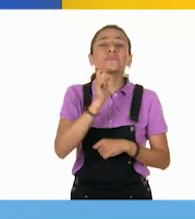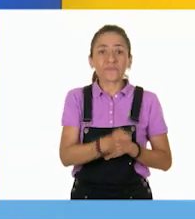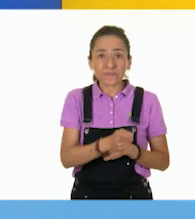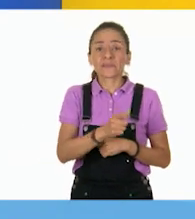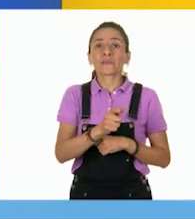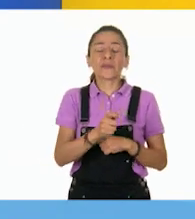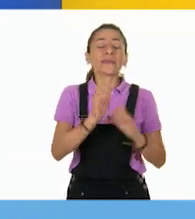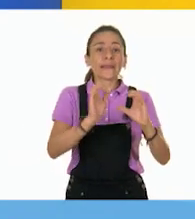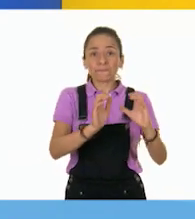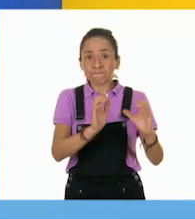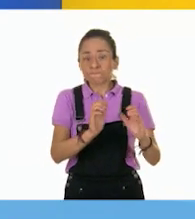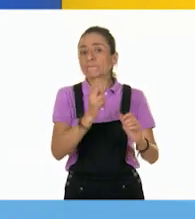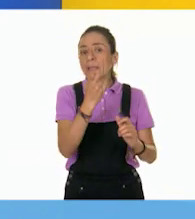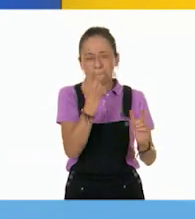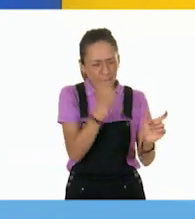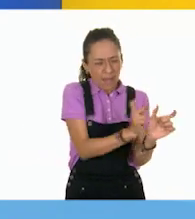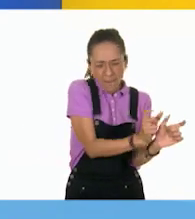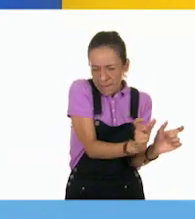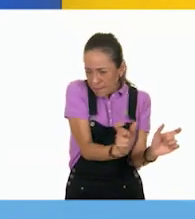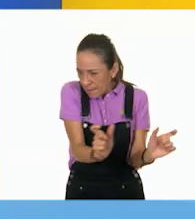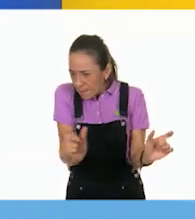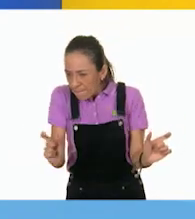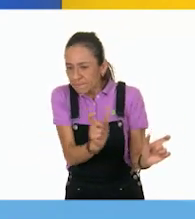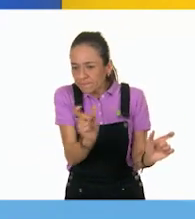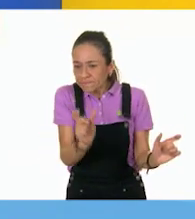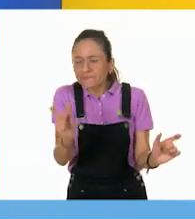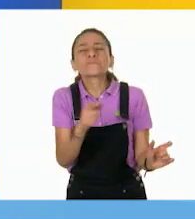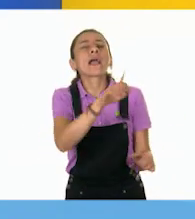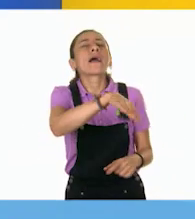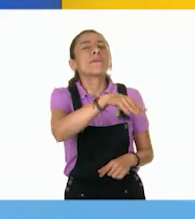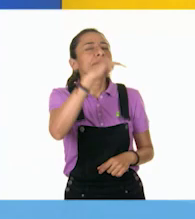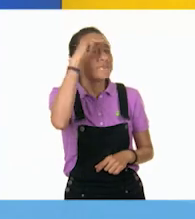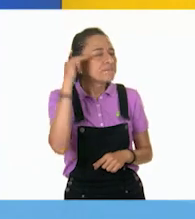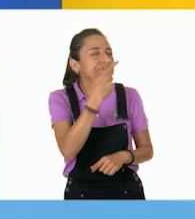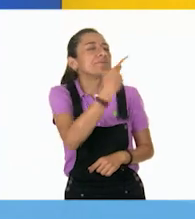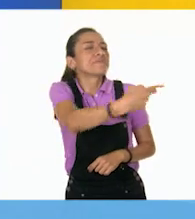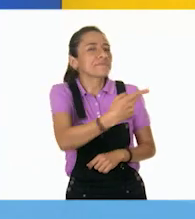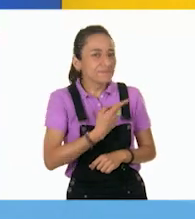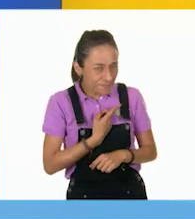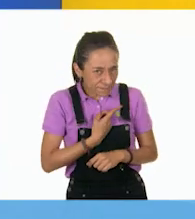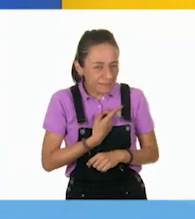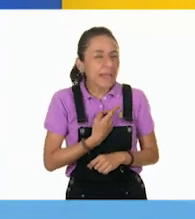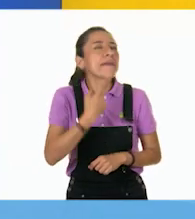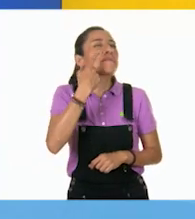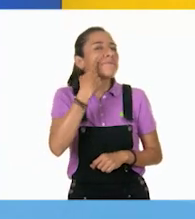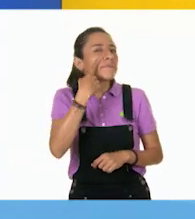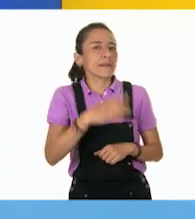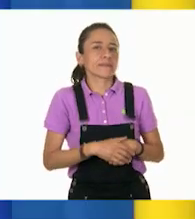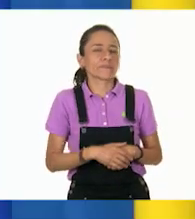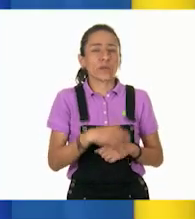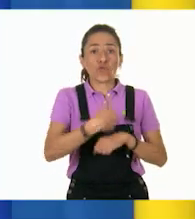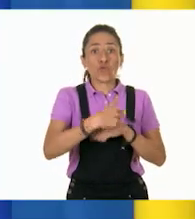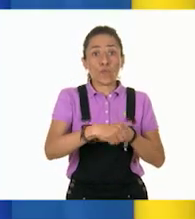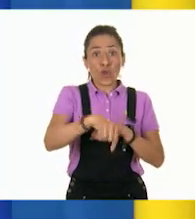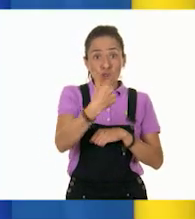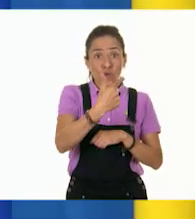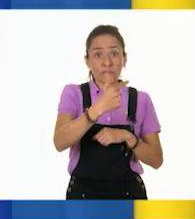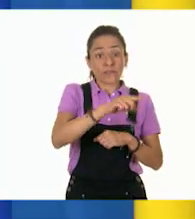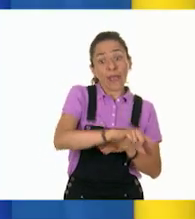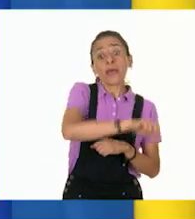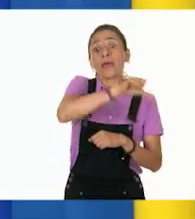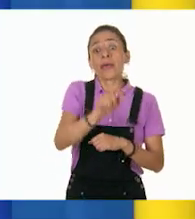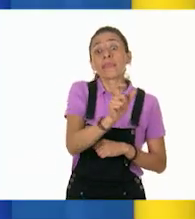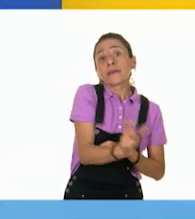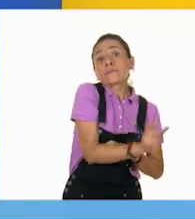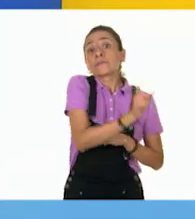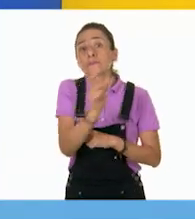sucesión. María, dime, ¿cuál es el número par que seguiría después del 12? Ah, yo sé, el